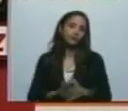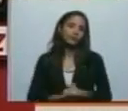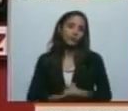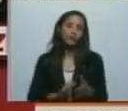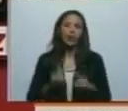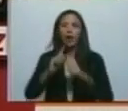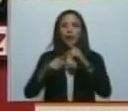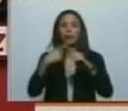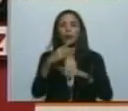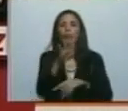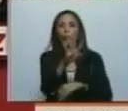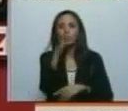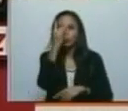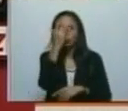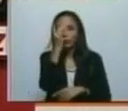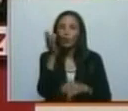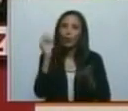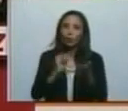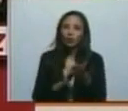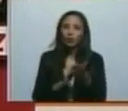febrero, carajo.